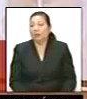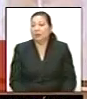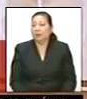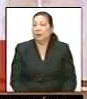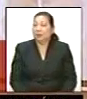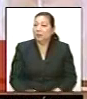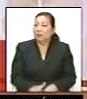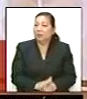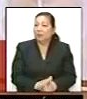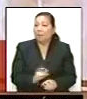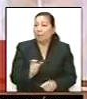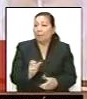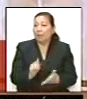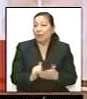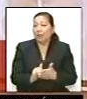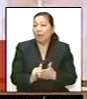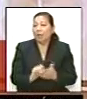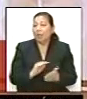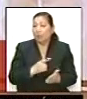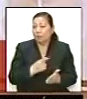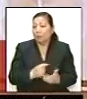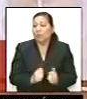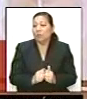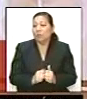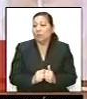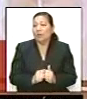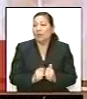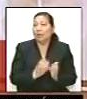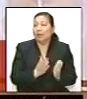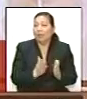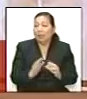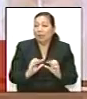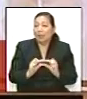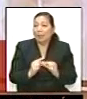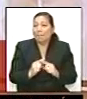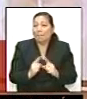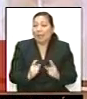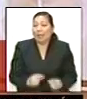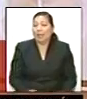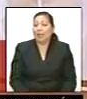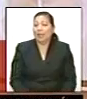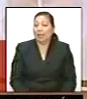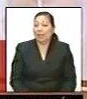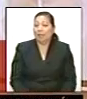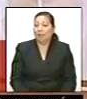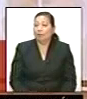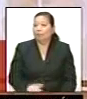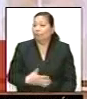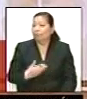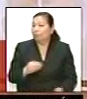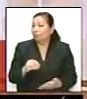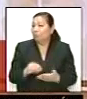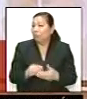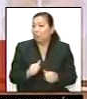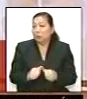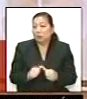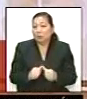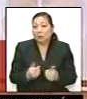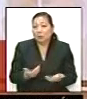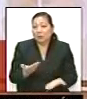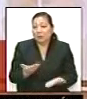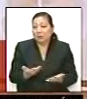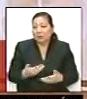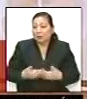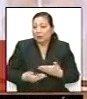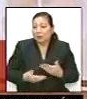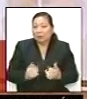eficiente el proceso. Entonces hemos hecho un esfuerzo de racionalización de grupos y No puedo dar un número concreto ahora porque el proceso